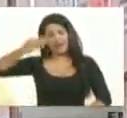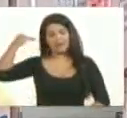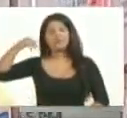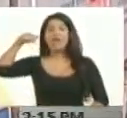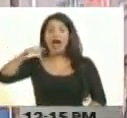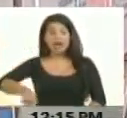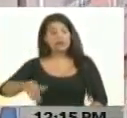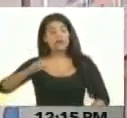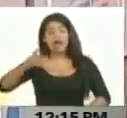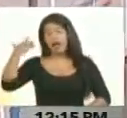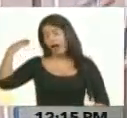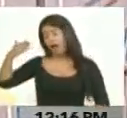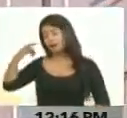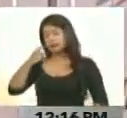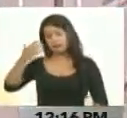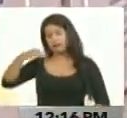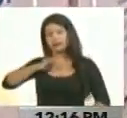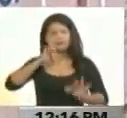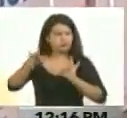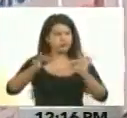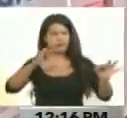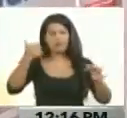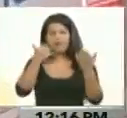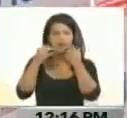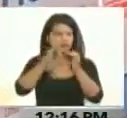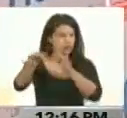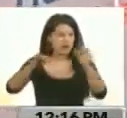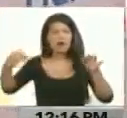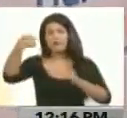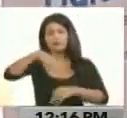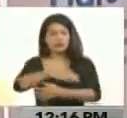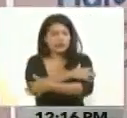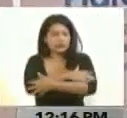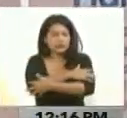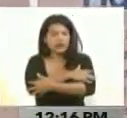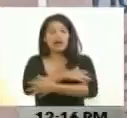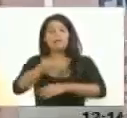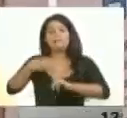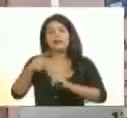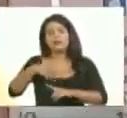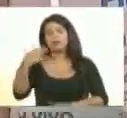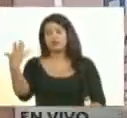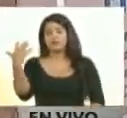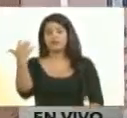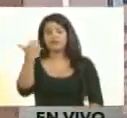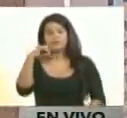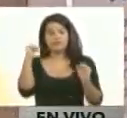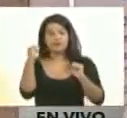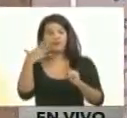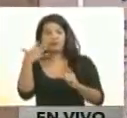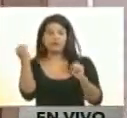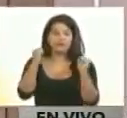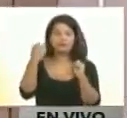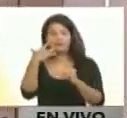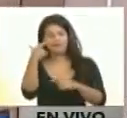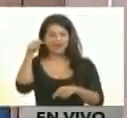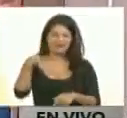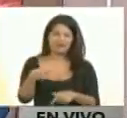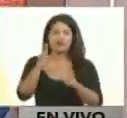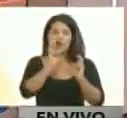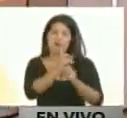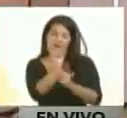que causaba grandes escalofríos y mucho frío. De ahí viene el nombre de La Fría. Y aquí, entonces, nosotros vamos